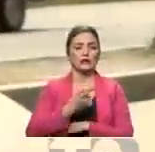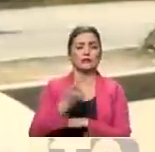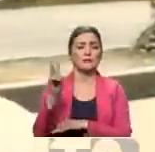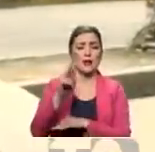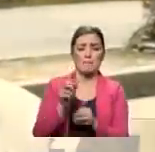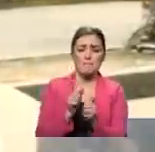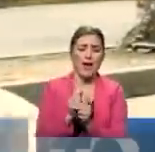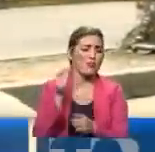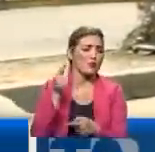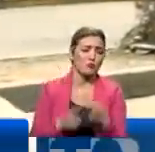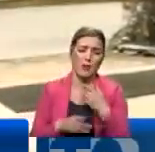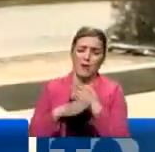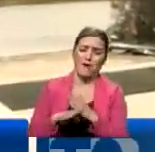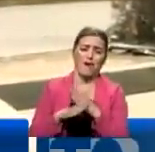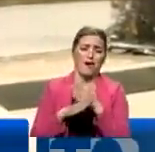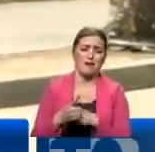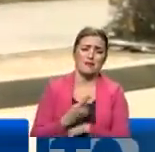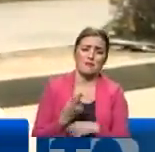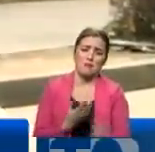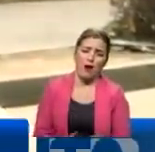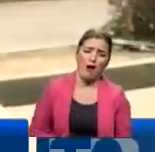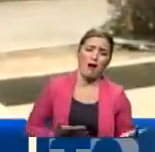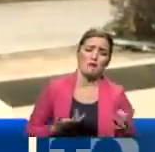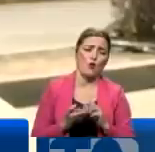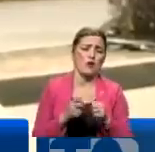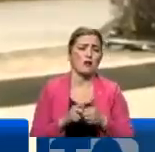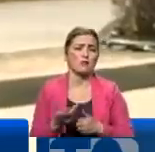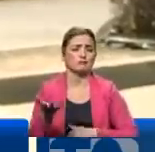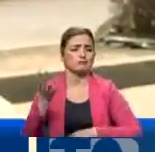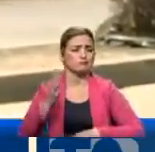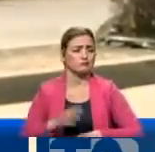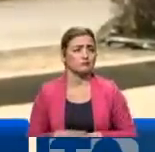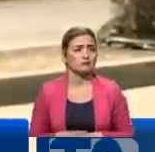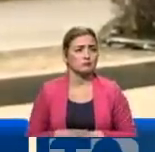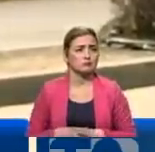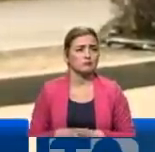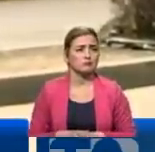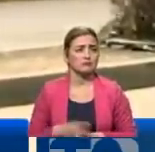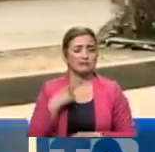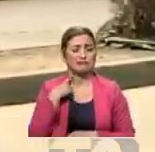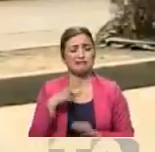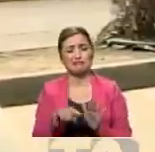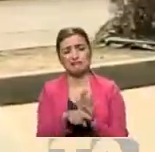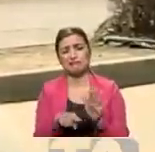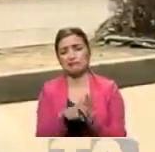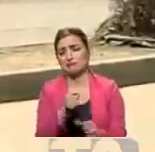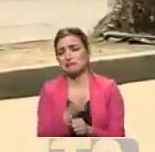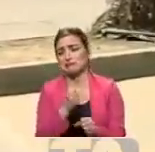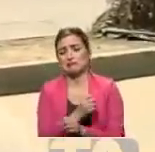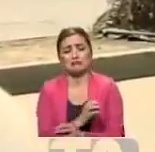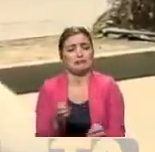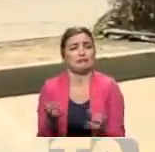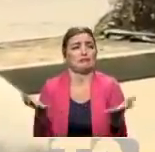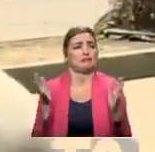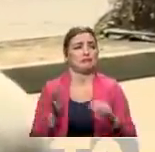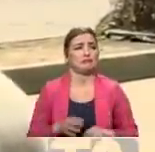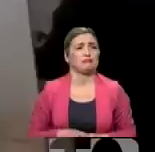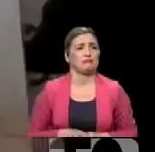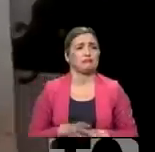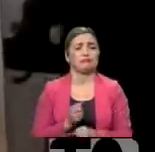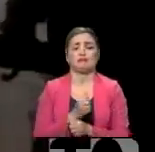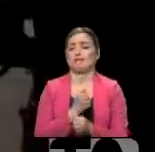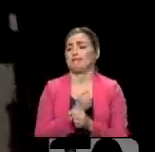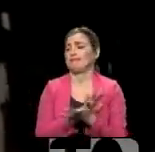podemos pasar, ya llevamos algunos días con este problema. Y también nos afecta bastante porque estamos sin trabajo, no podemos hacer